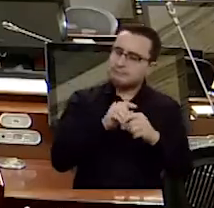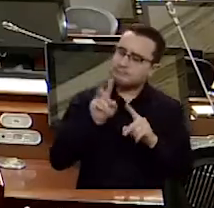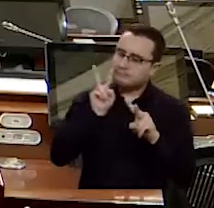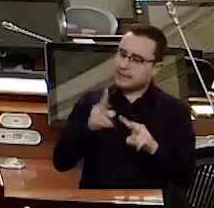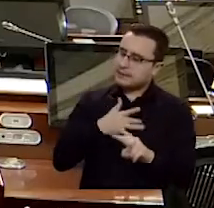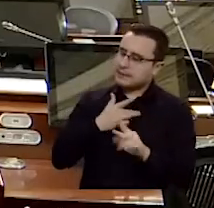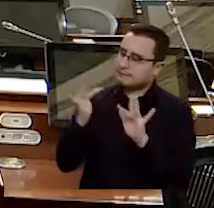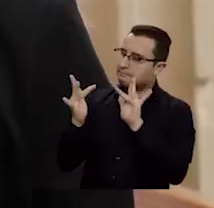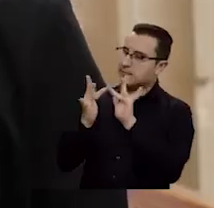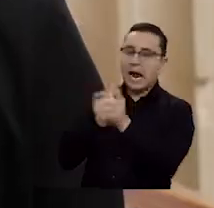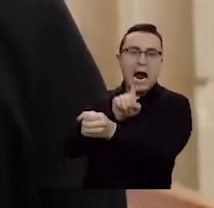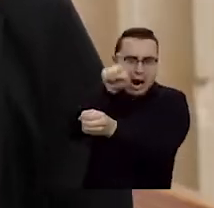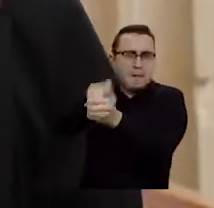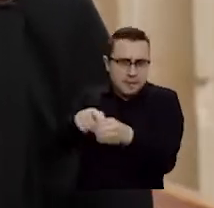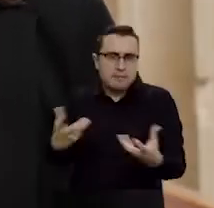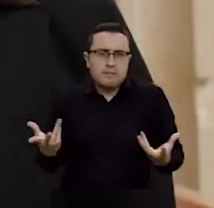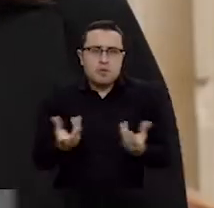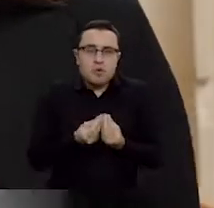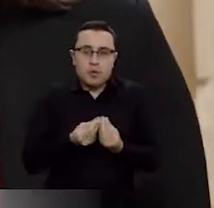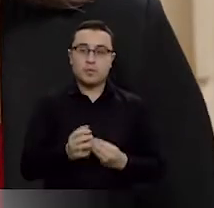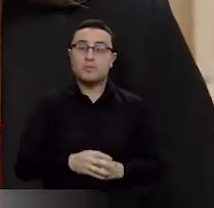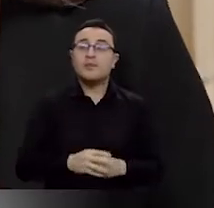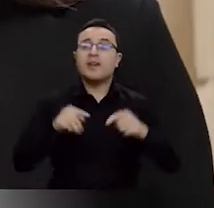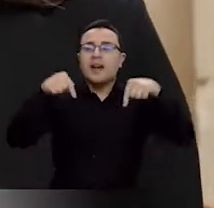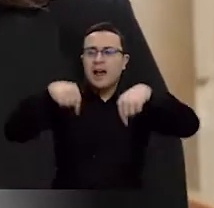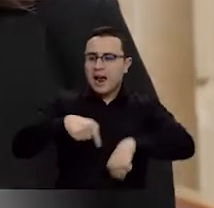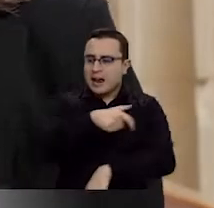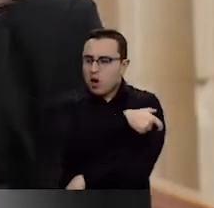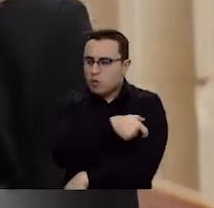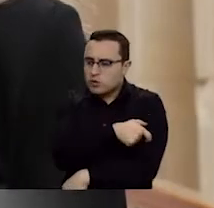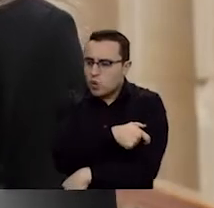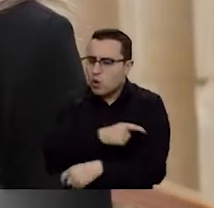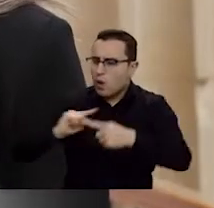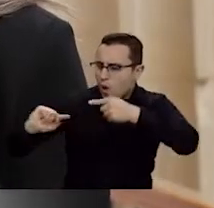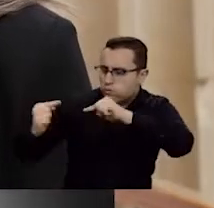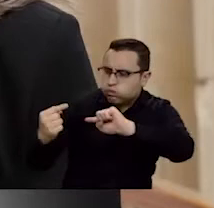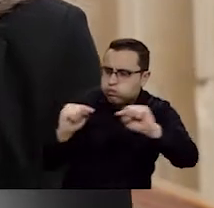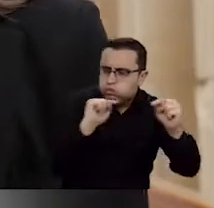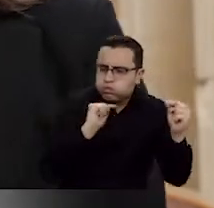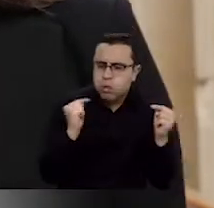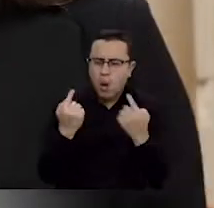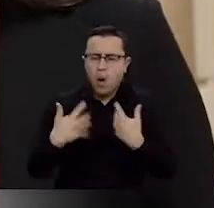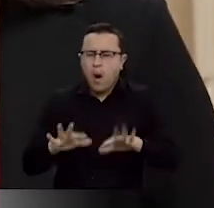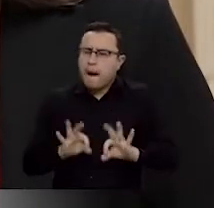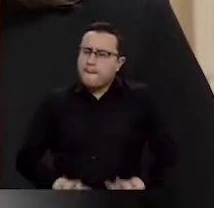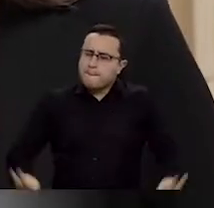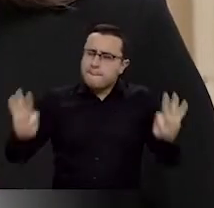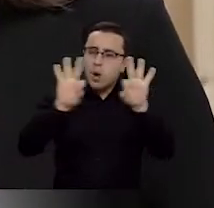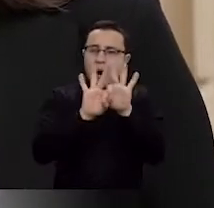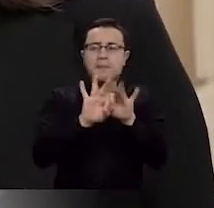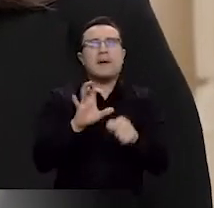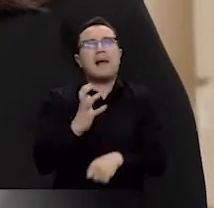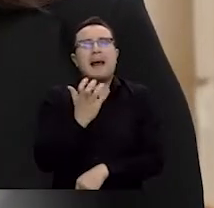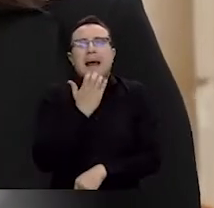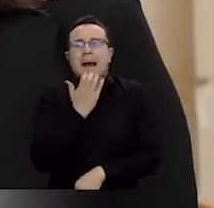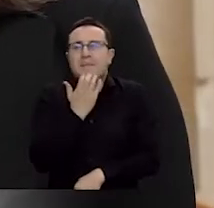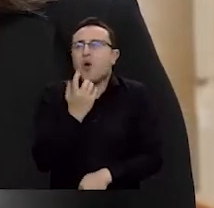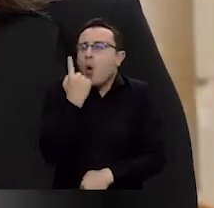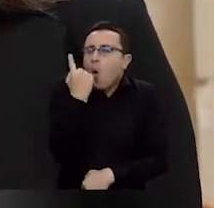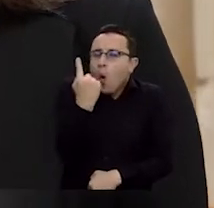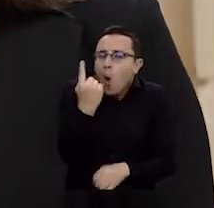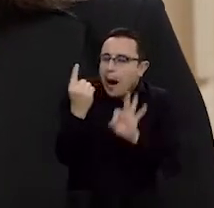afinidad con la comisión. En la comisión se han llevado a cabo importantes debates, entre ellos puedo destacar uno